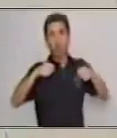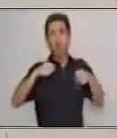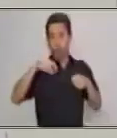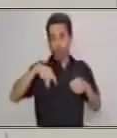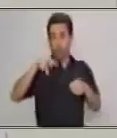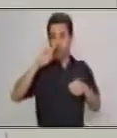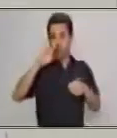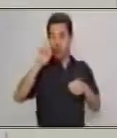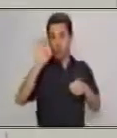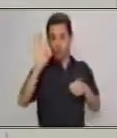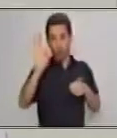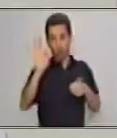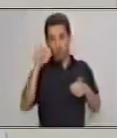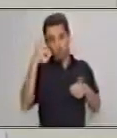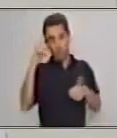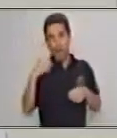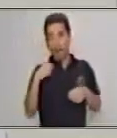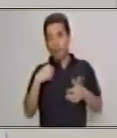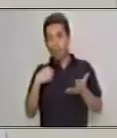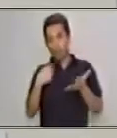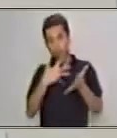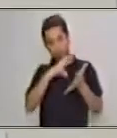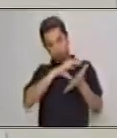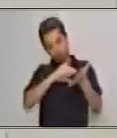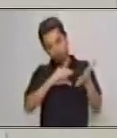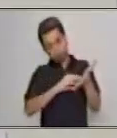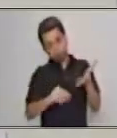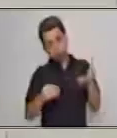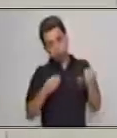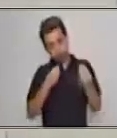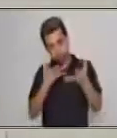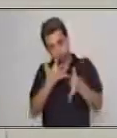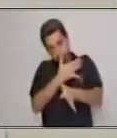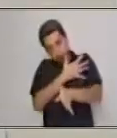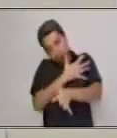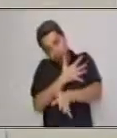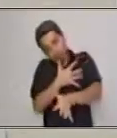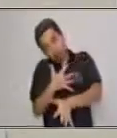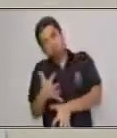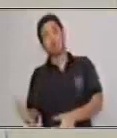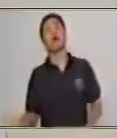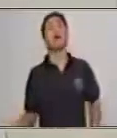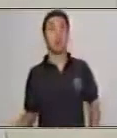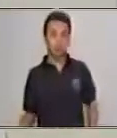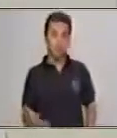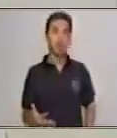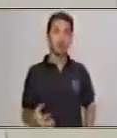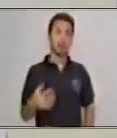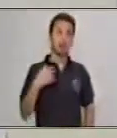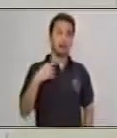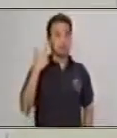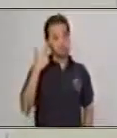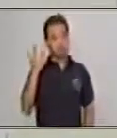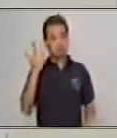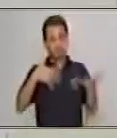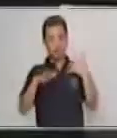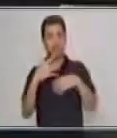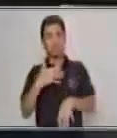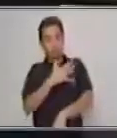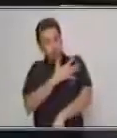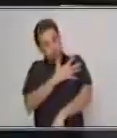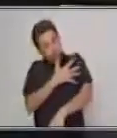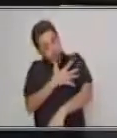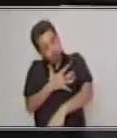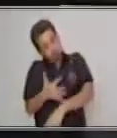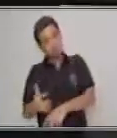narrativo. Después de ello, de tanto pasar nuestro personaje y pensar qué ha hecho y qué puede hacer, encuentra lo